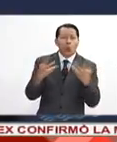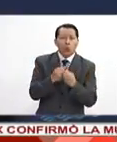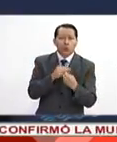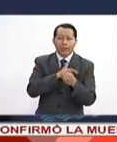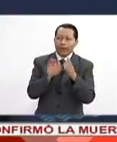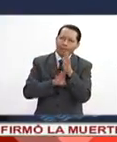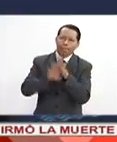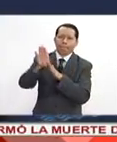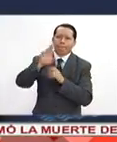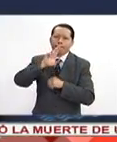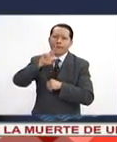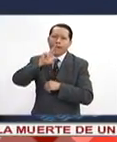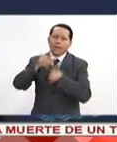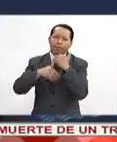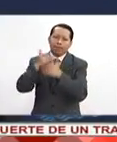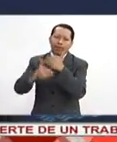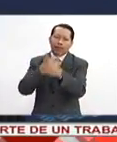prosperidad que todos queremos.